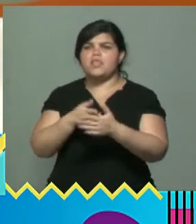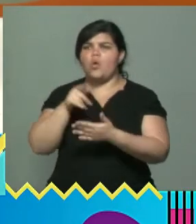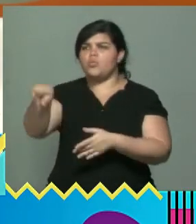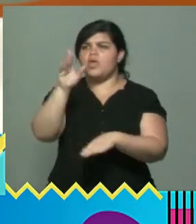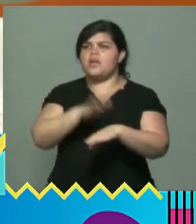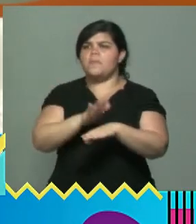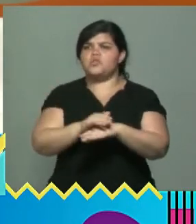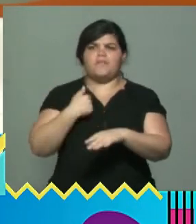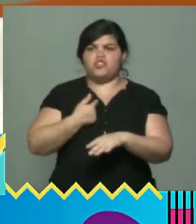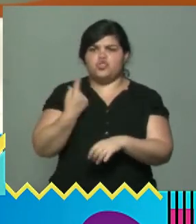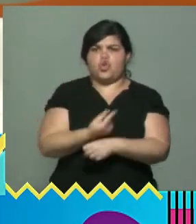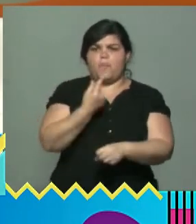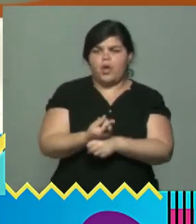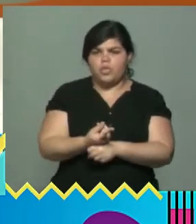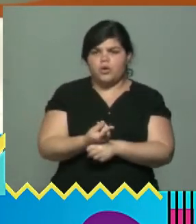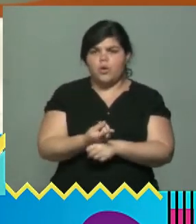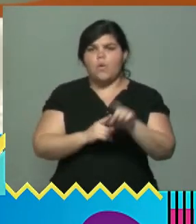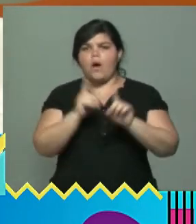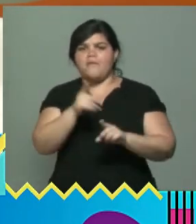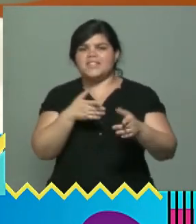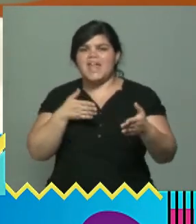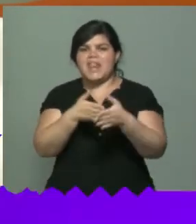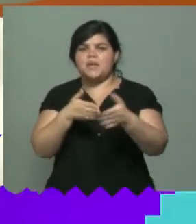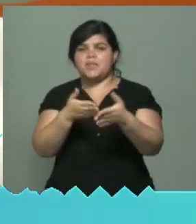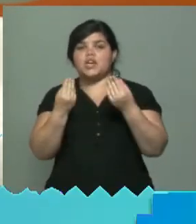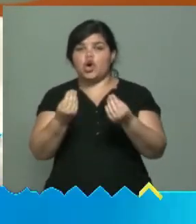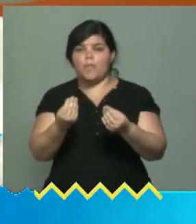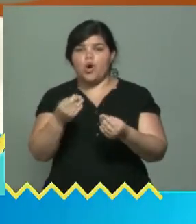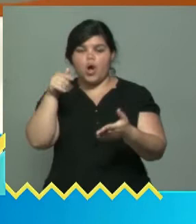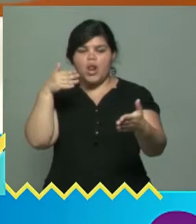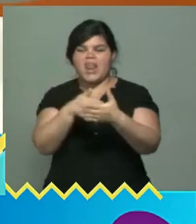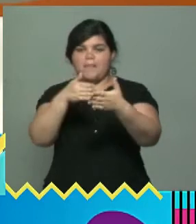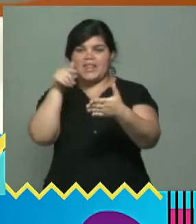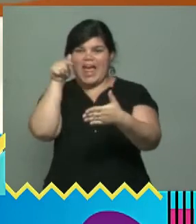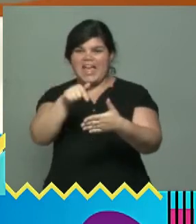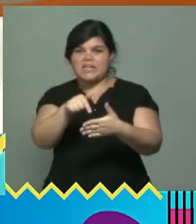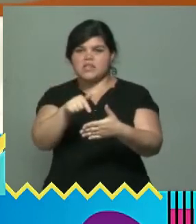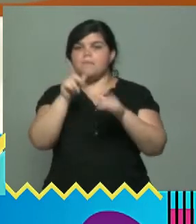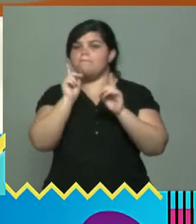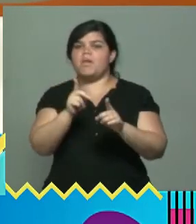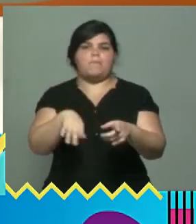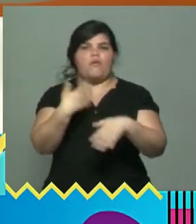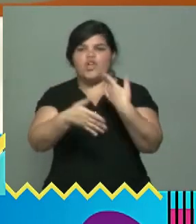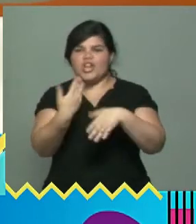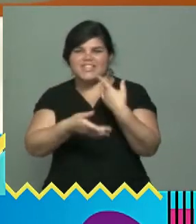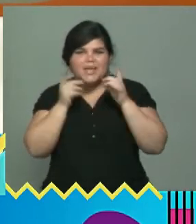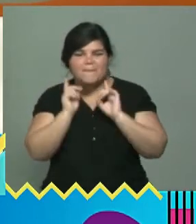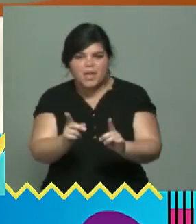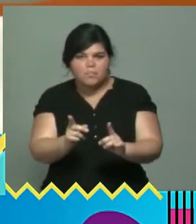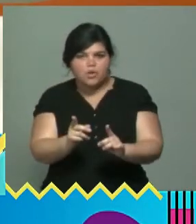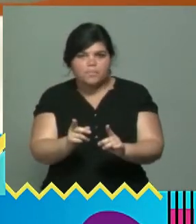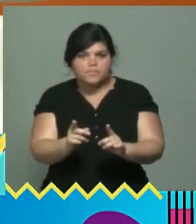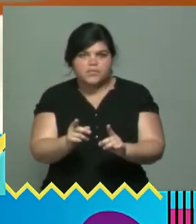o el límite es entendido a través de la violencia, como la única forma de ejercerlo. O sea, y en realidad son limitantes,